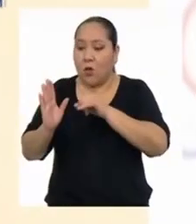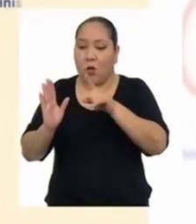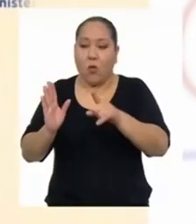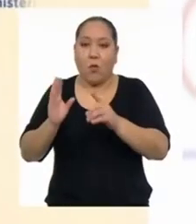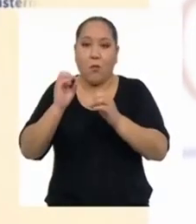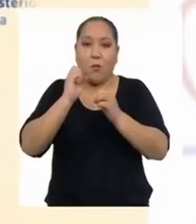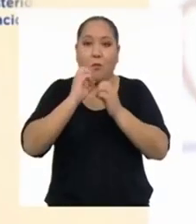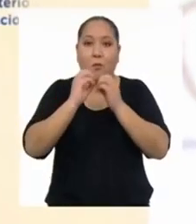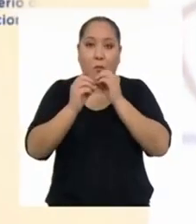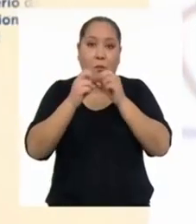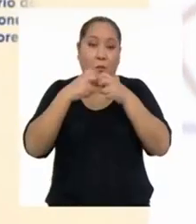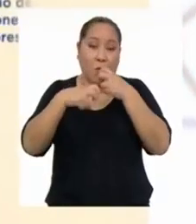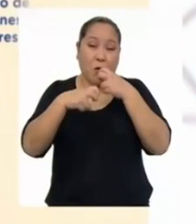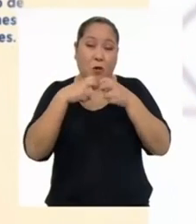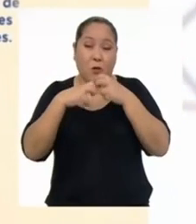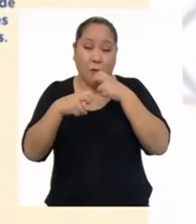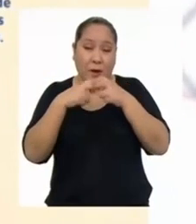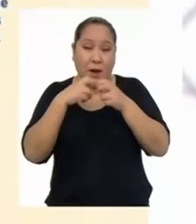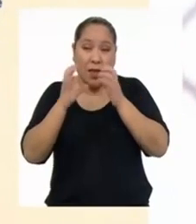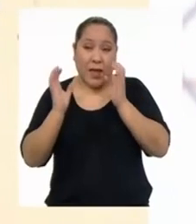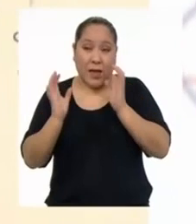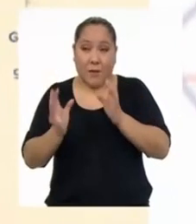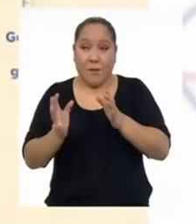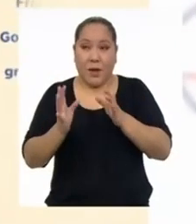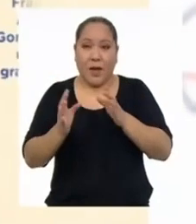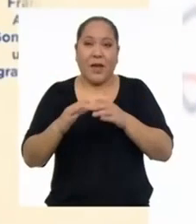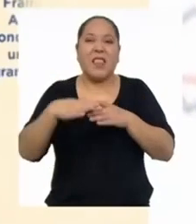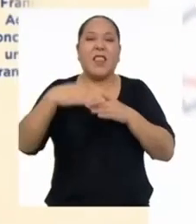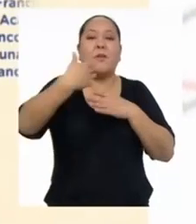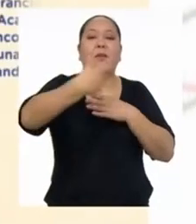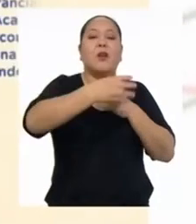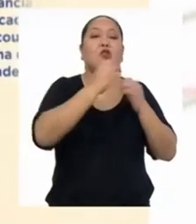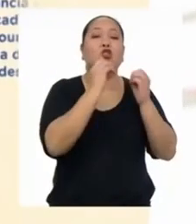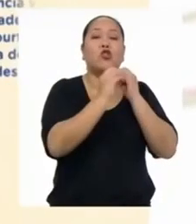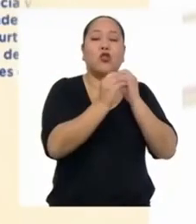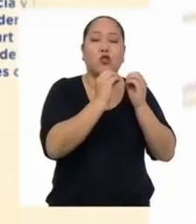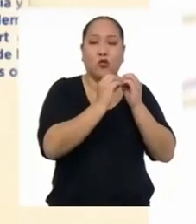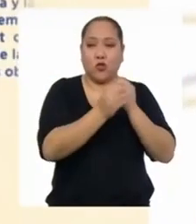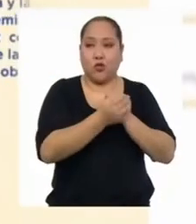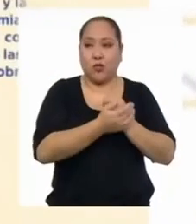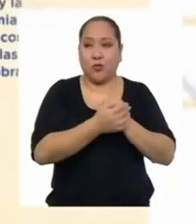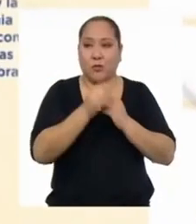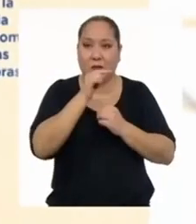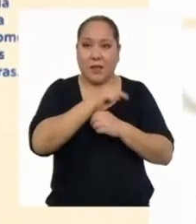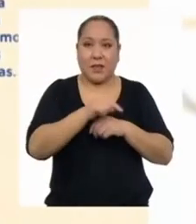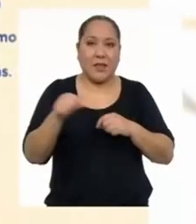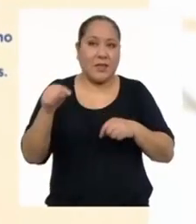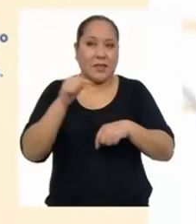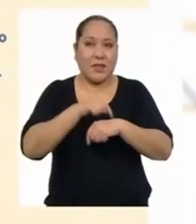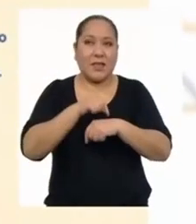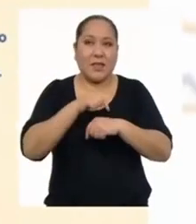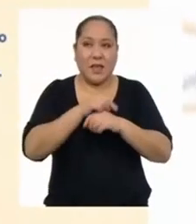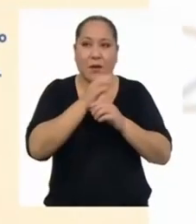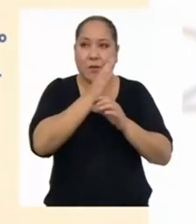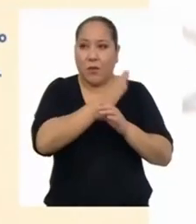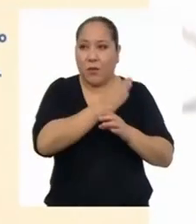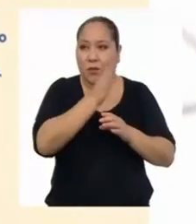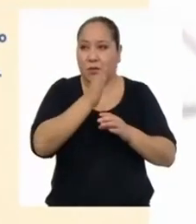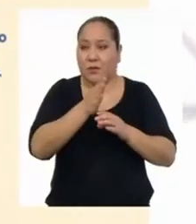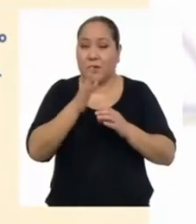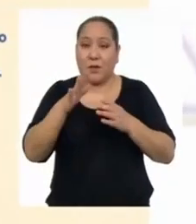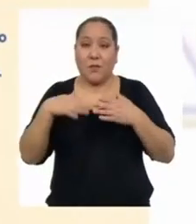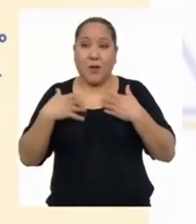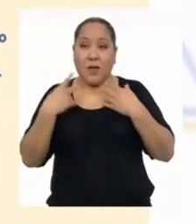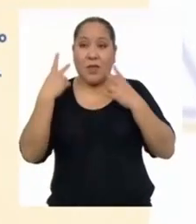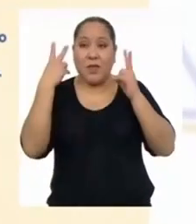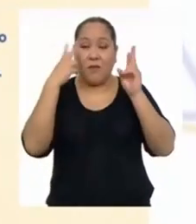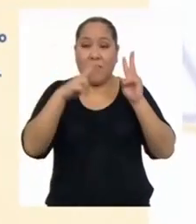desenlace. ¿Te parece que en esta línea de tiempo se puede reconocer esta estructura?